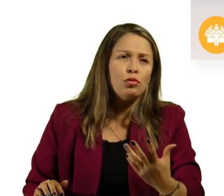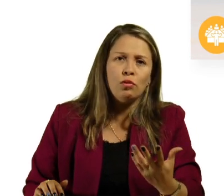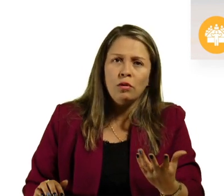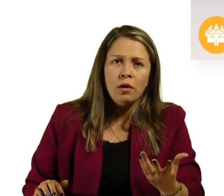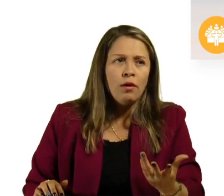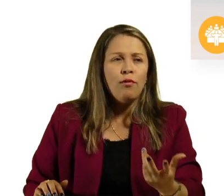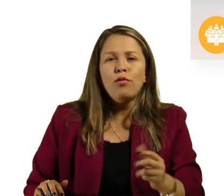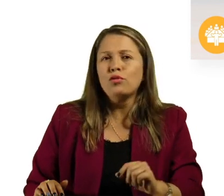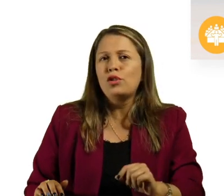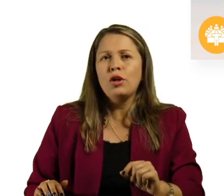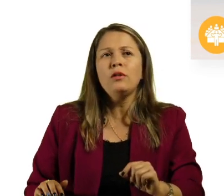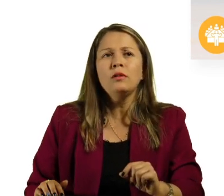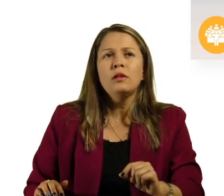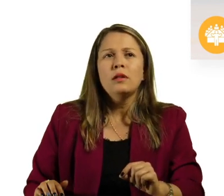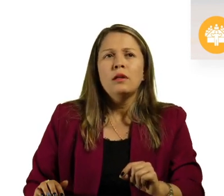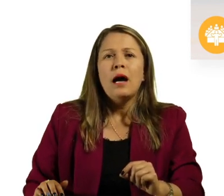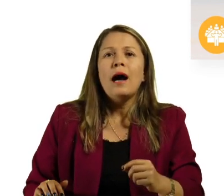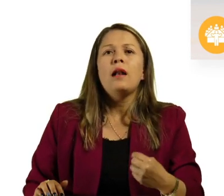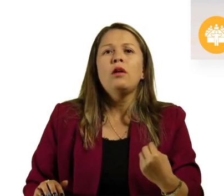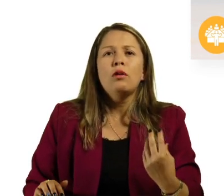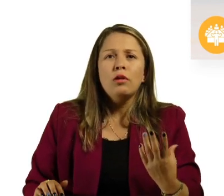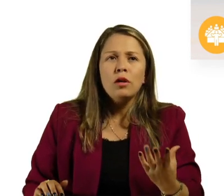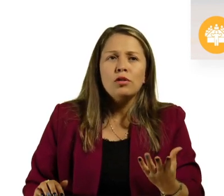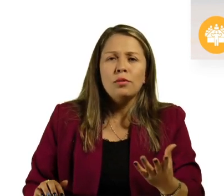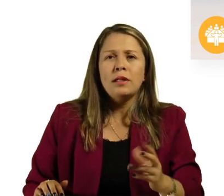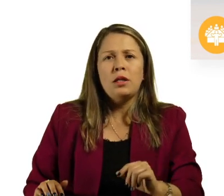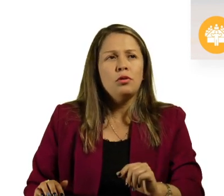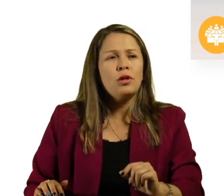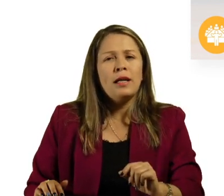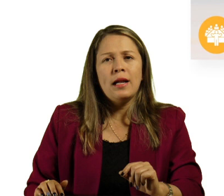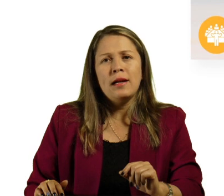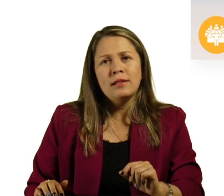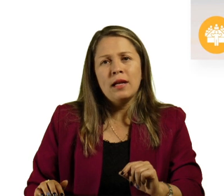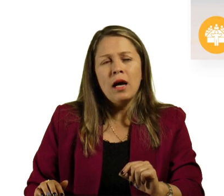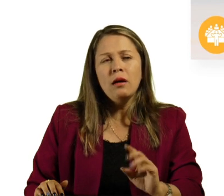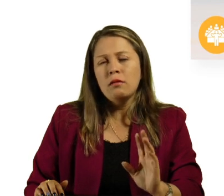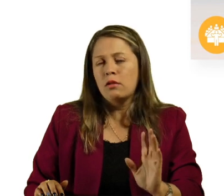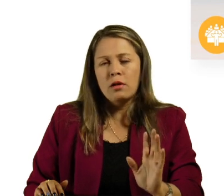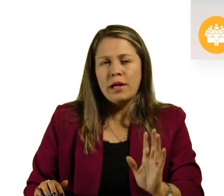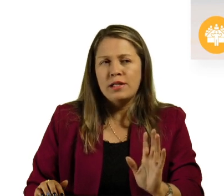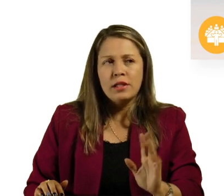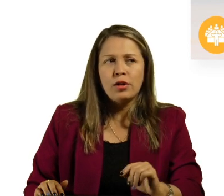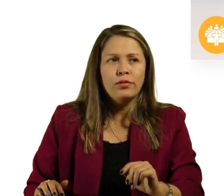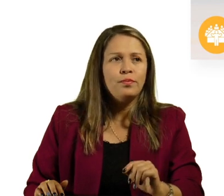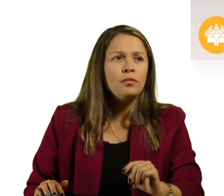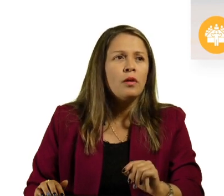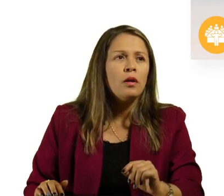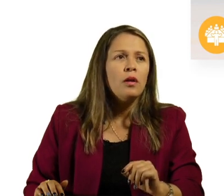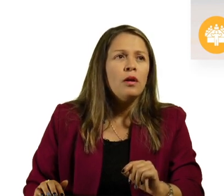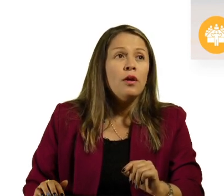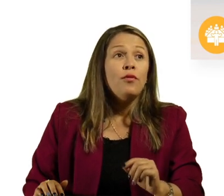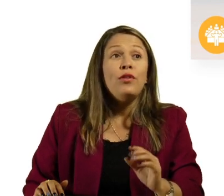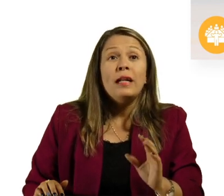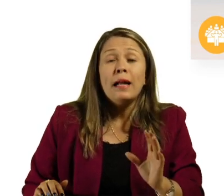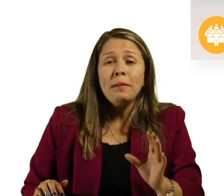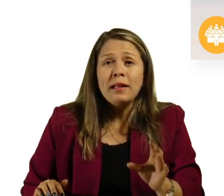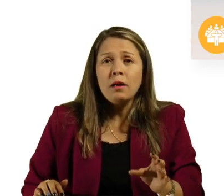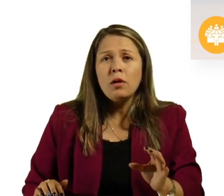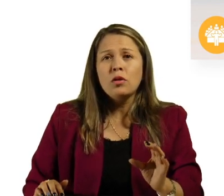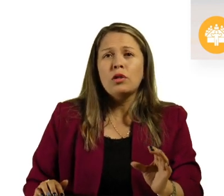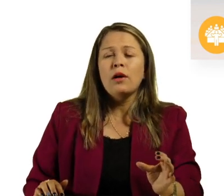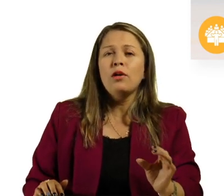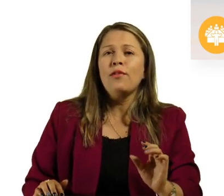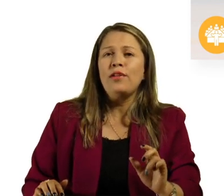desde su función al logro de los objetivos generales de la organización.